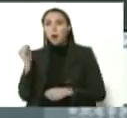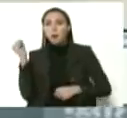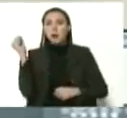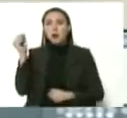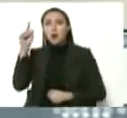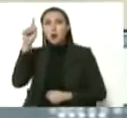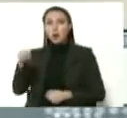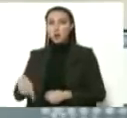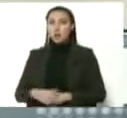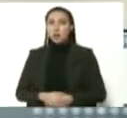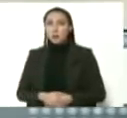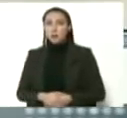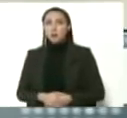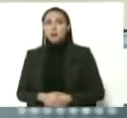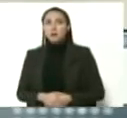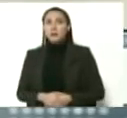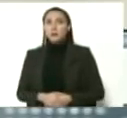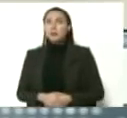Instagram.